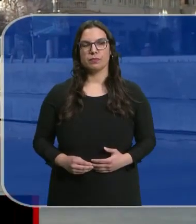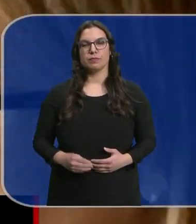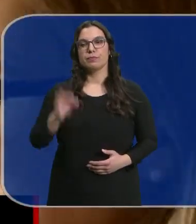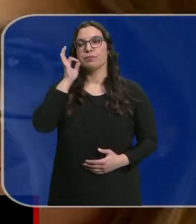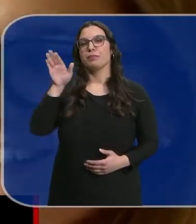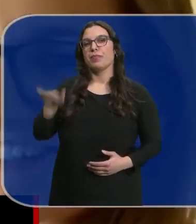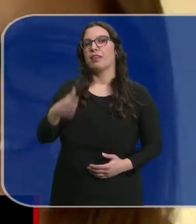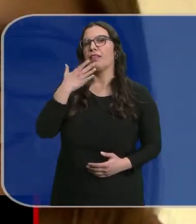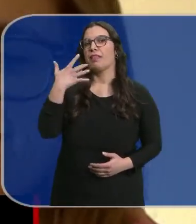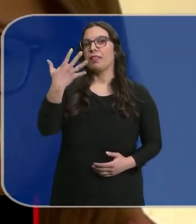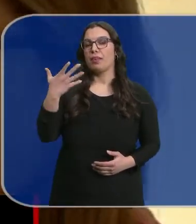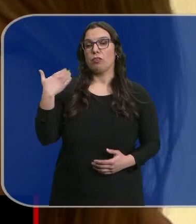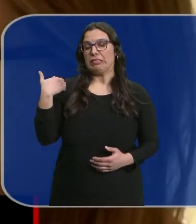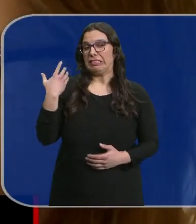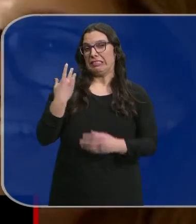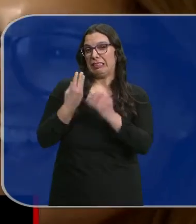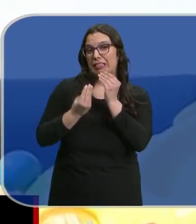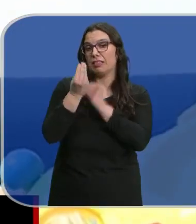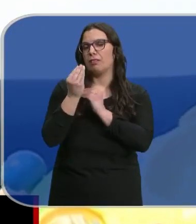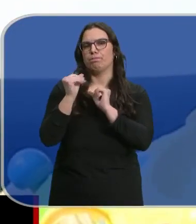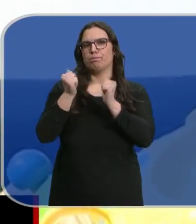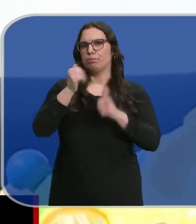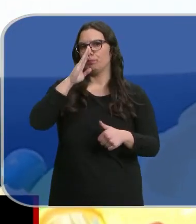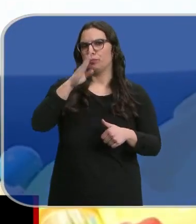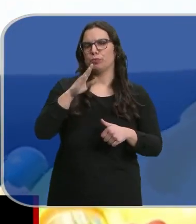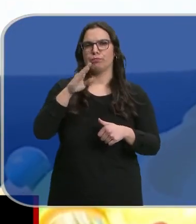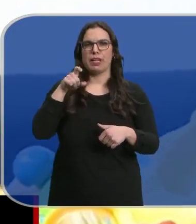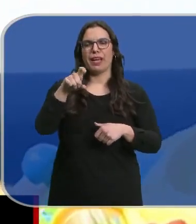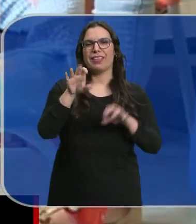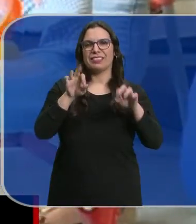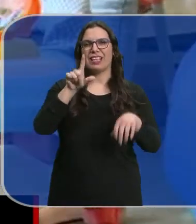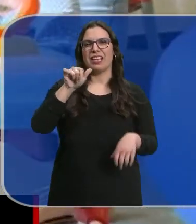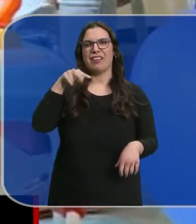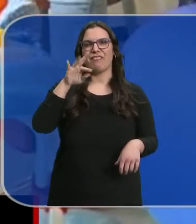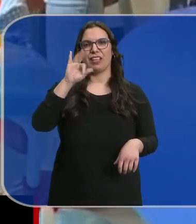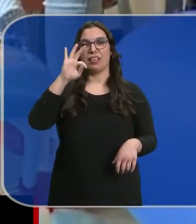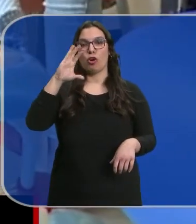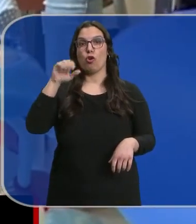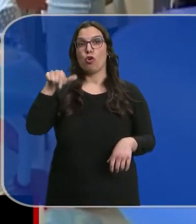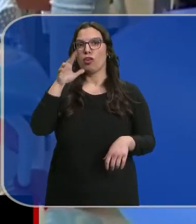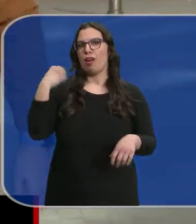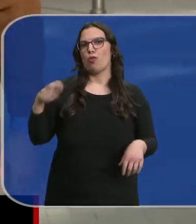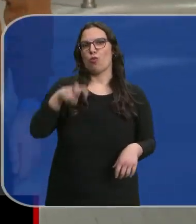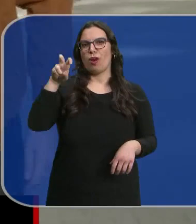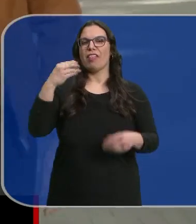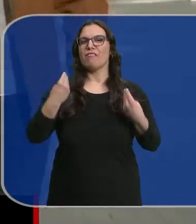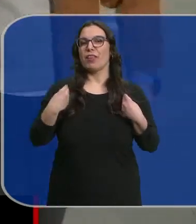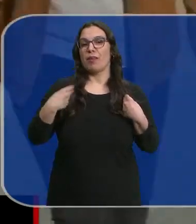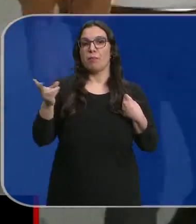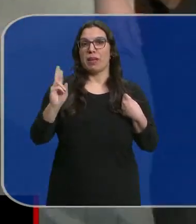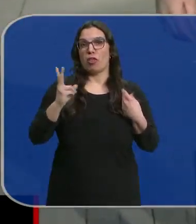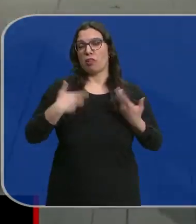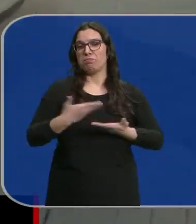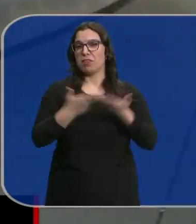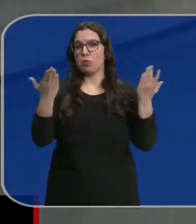Cataleya tiene 5 años. Desde casi recién nacida se tuvo que enfrentar a un cáncer linfático. Hoy está curada y vive en Valladolid, como cualquier